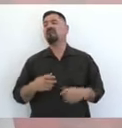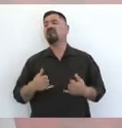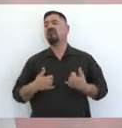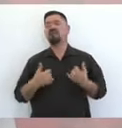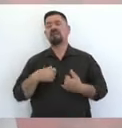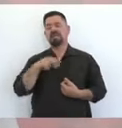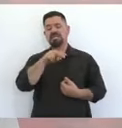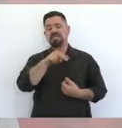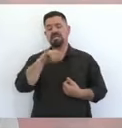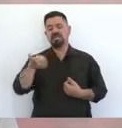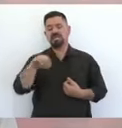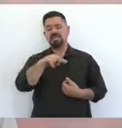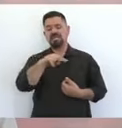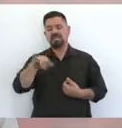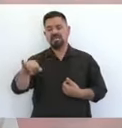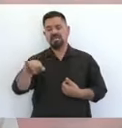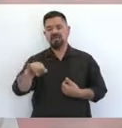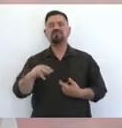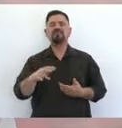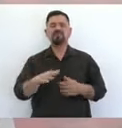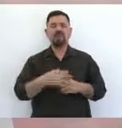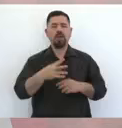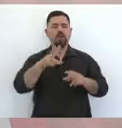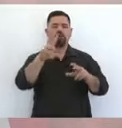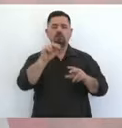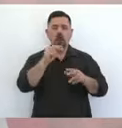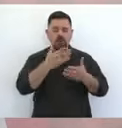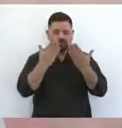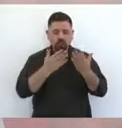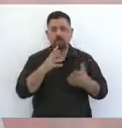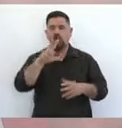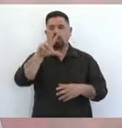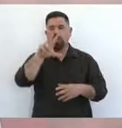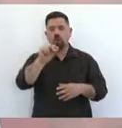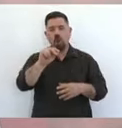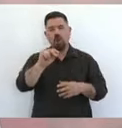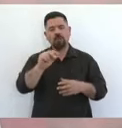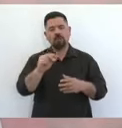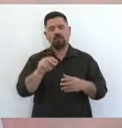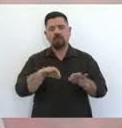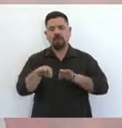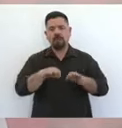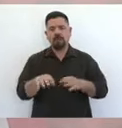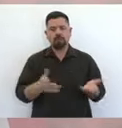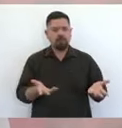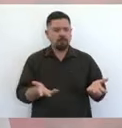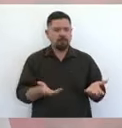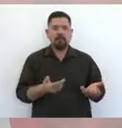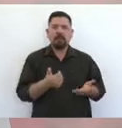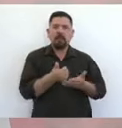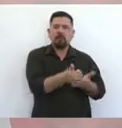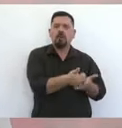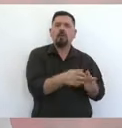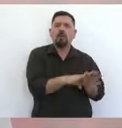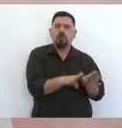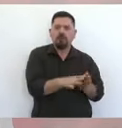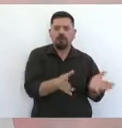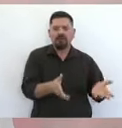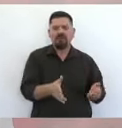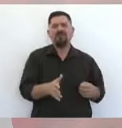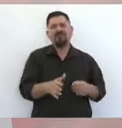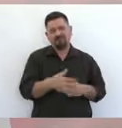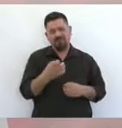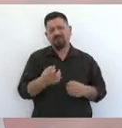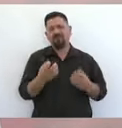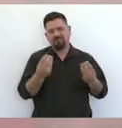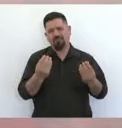ni trabajan, pero no se hacía nada por ellos. Por eso muchos tomaban el camino, no